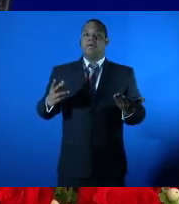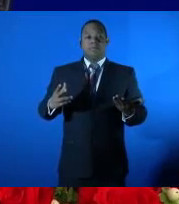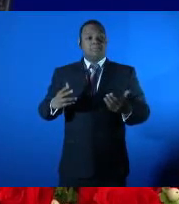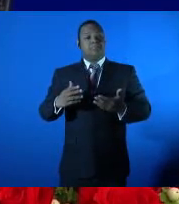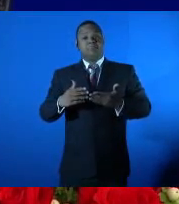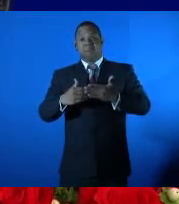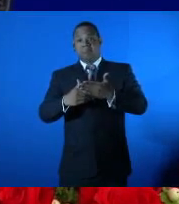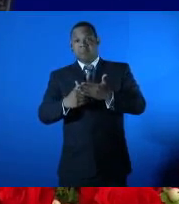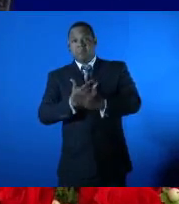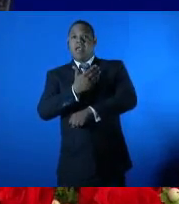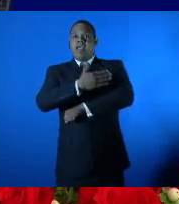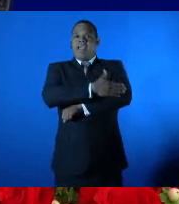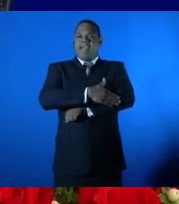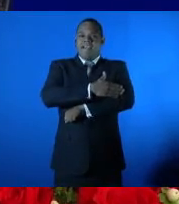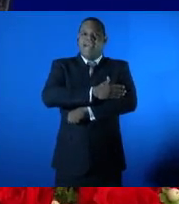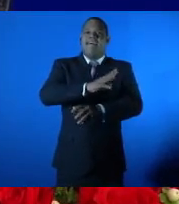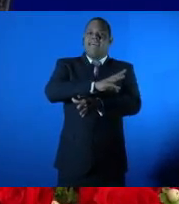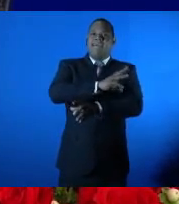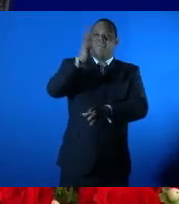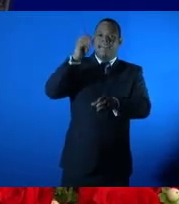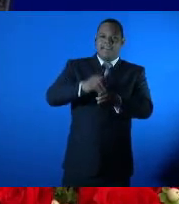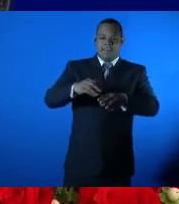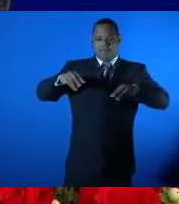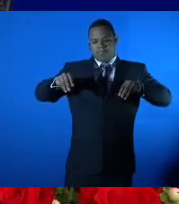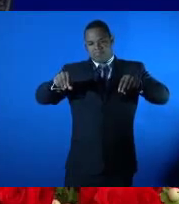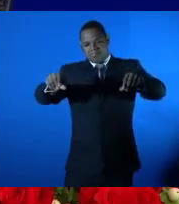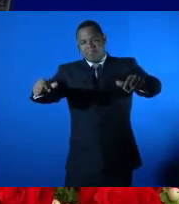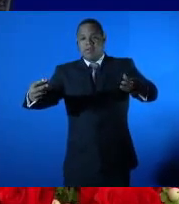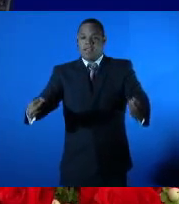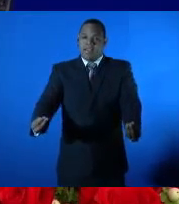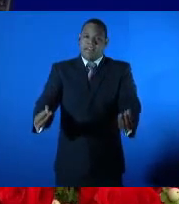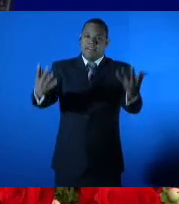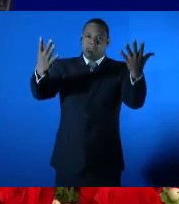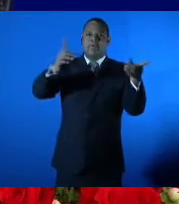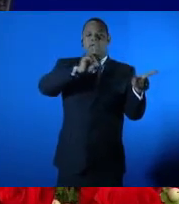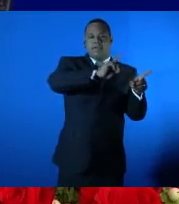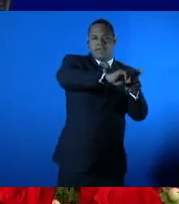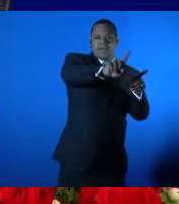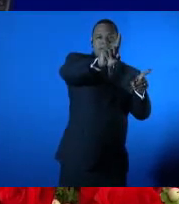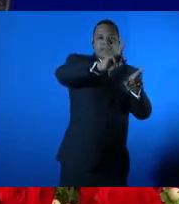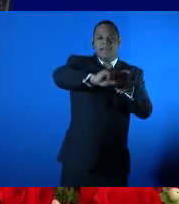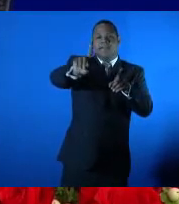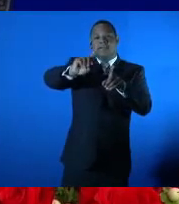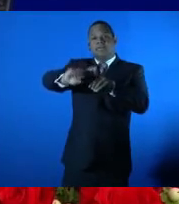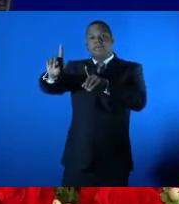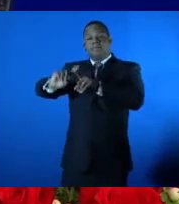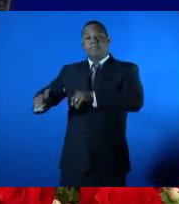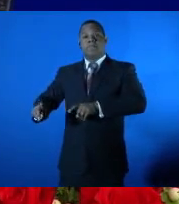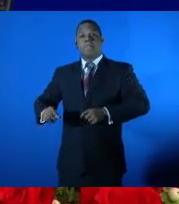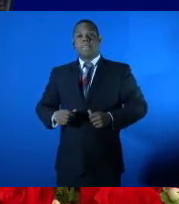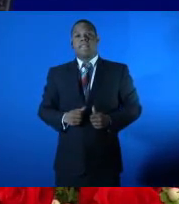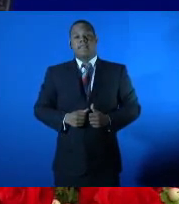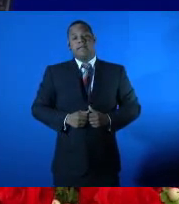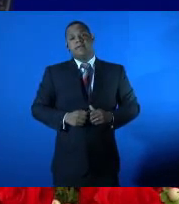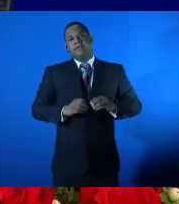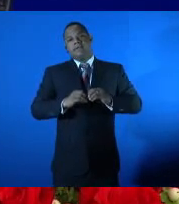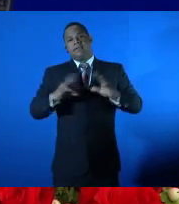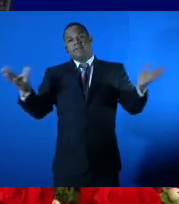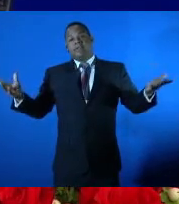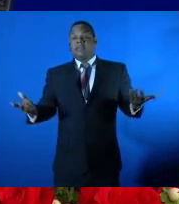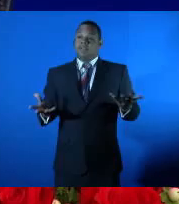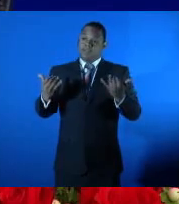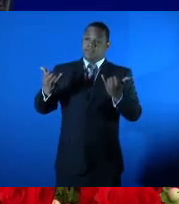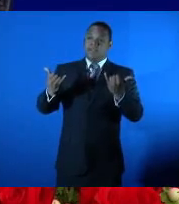la agricultura, las empresas y otros sectores? Y por supuesto, a todos nos va a entristecer ver la partida del